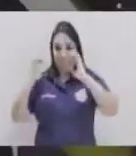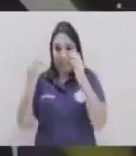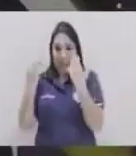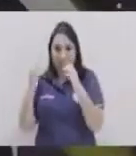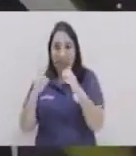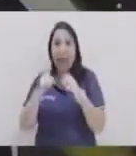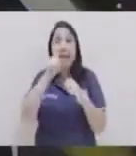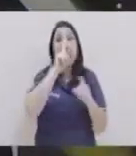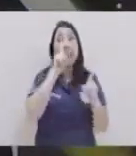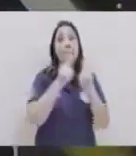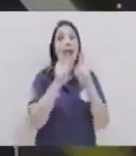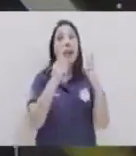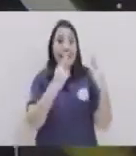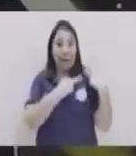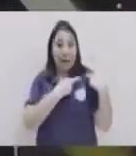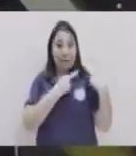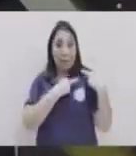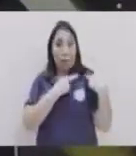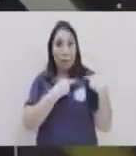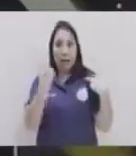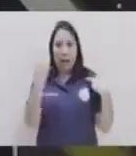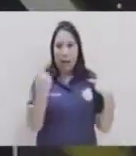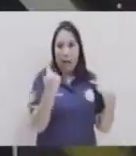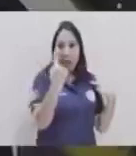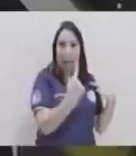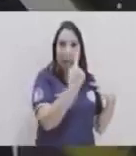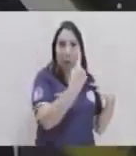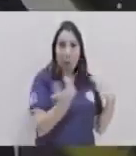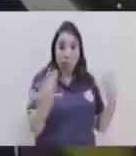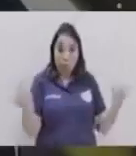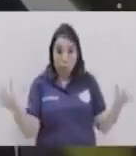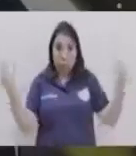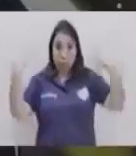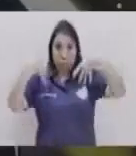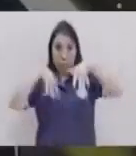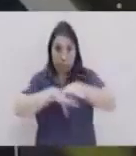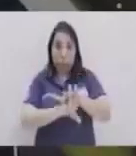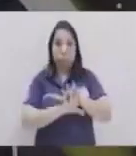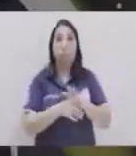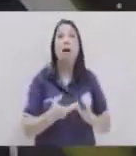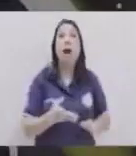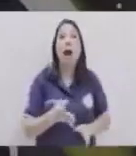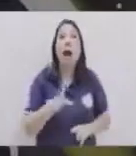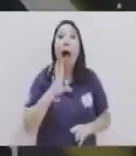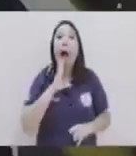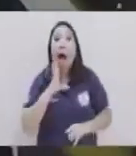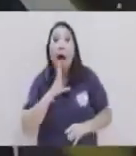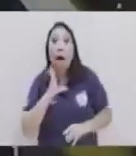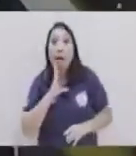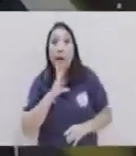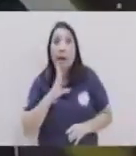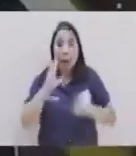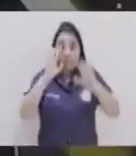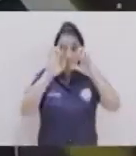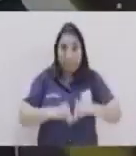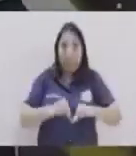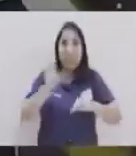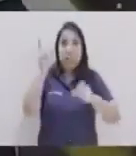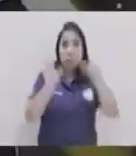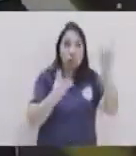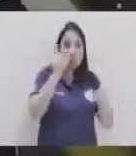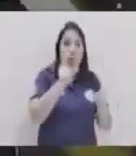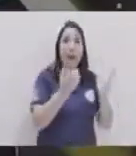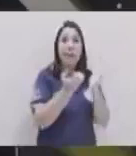vulnerabilidades, y que seamos responsables y también nos involucremos, hablemos con las personas que están en nuestro